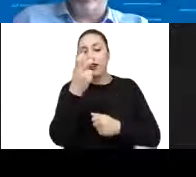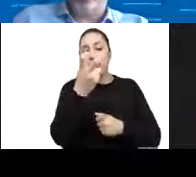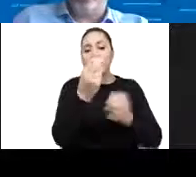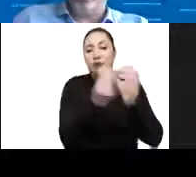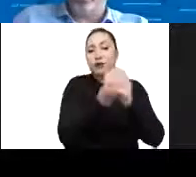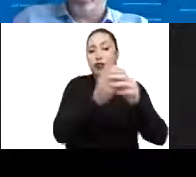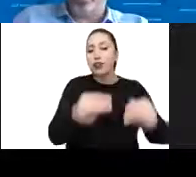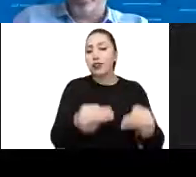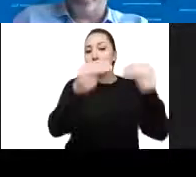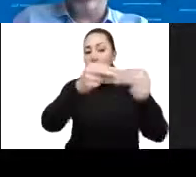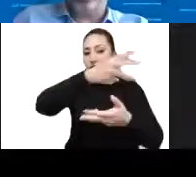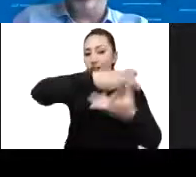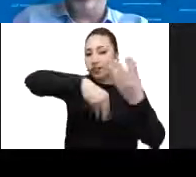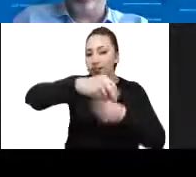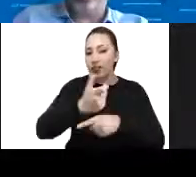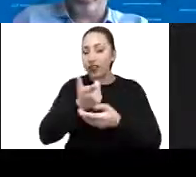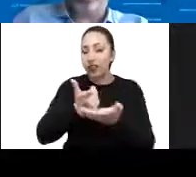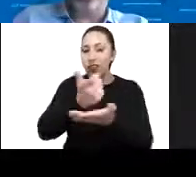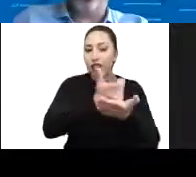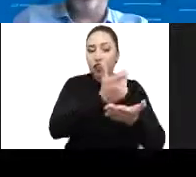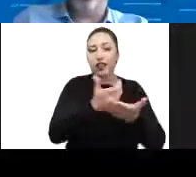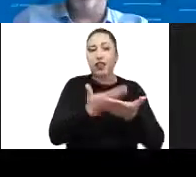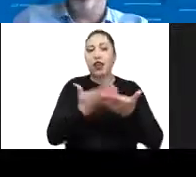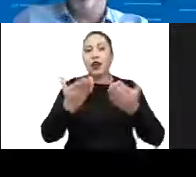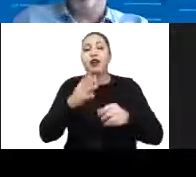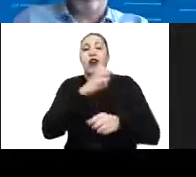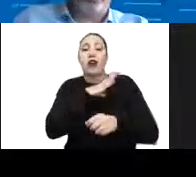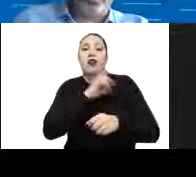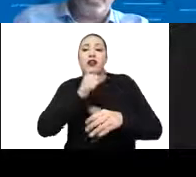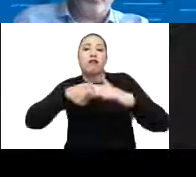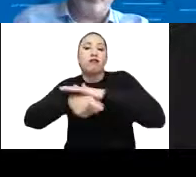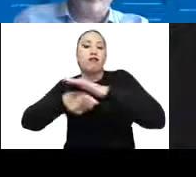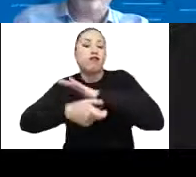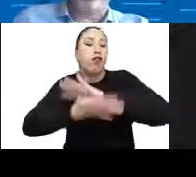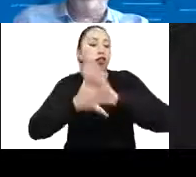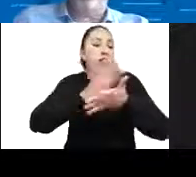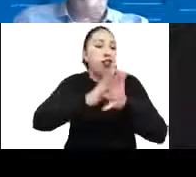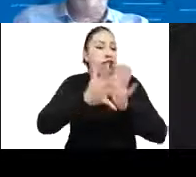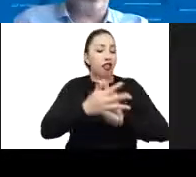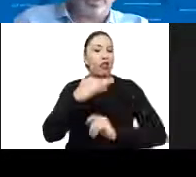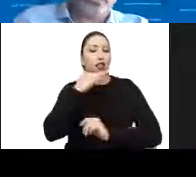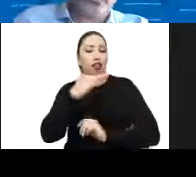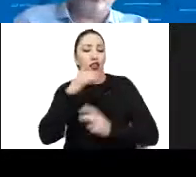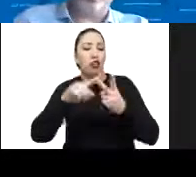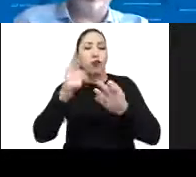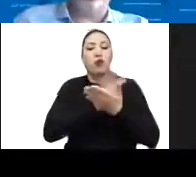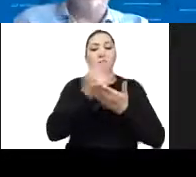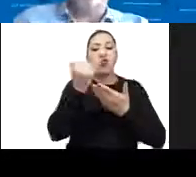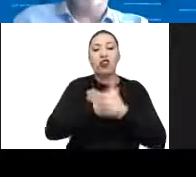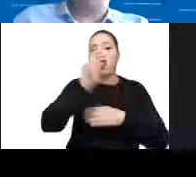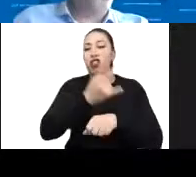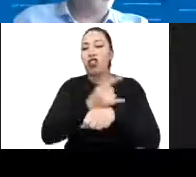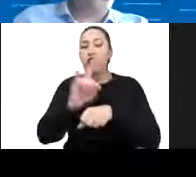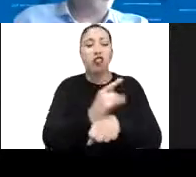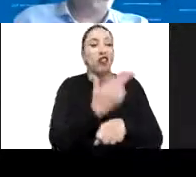puede trabajar en reasignación discrecional de recursos, mala focalización de los proyectos, debilidad institucional,